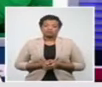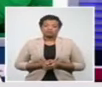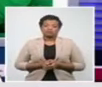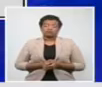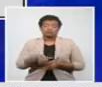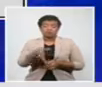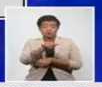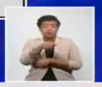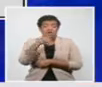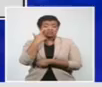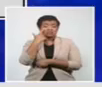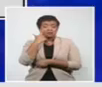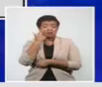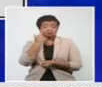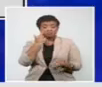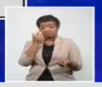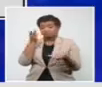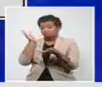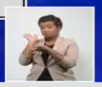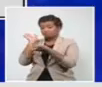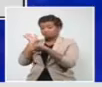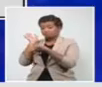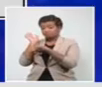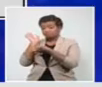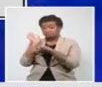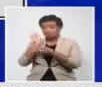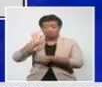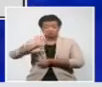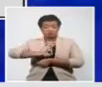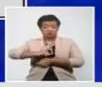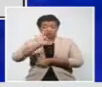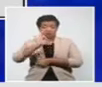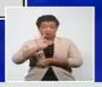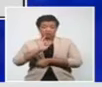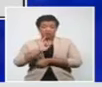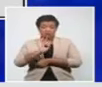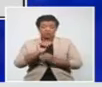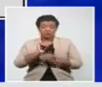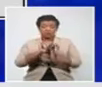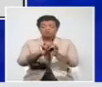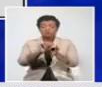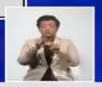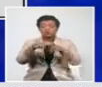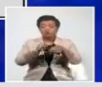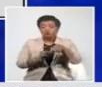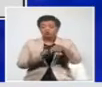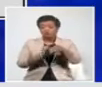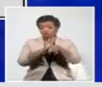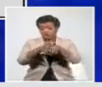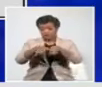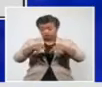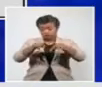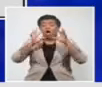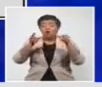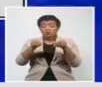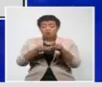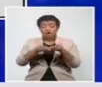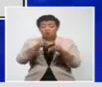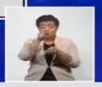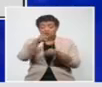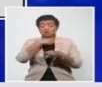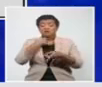tabla resumen del comportamiento en Cuba, pues ya en estos momentos, con el